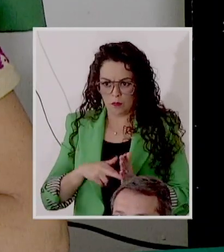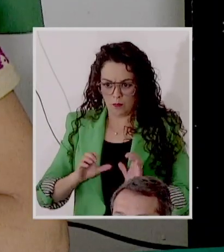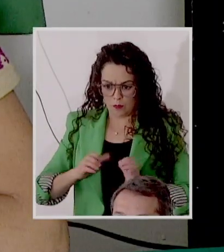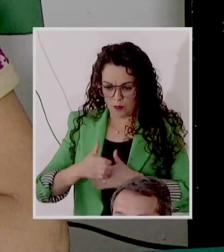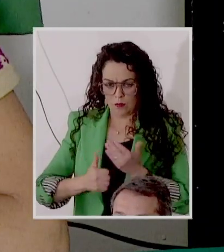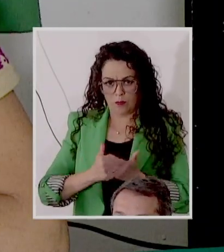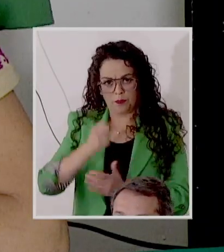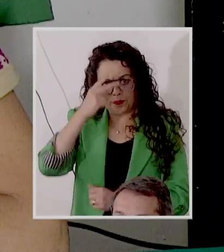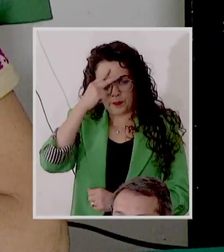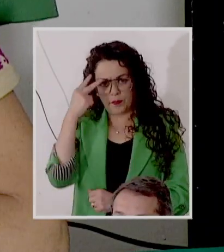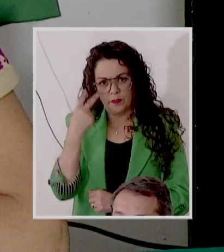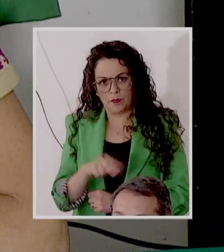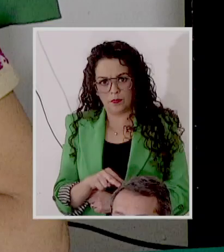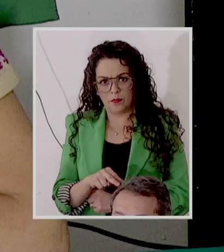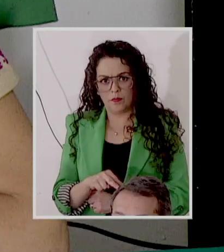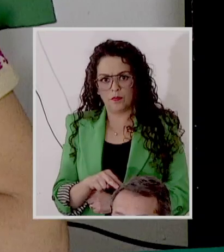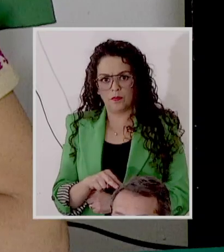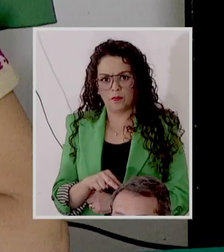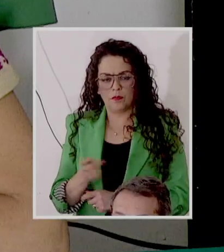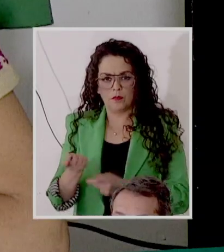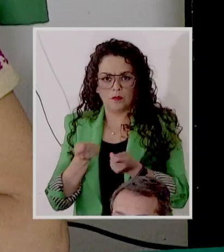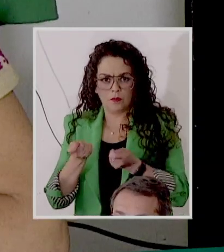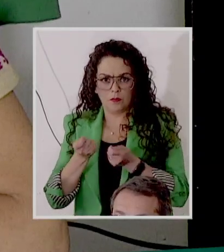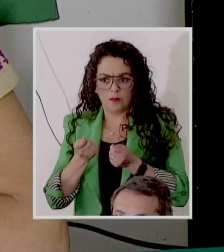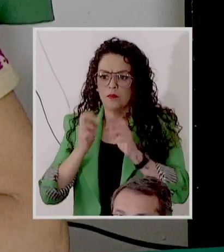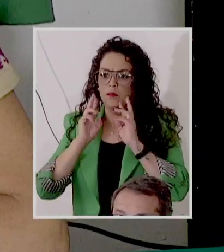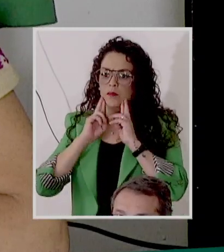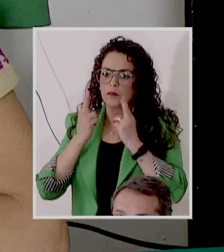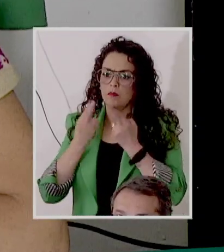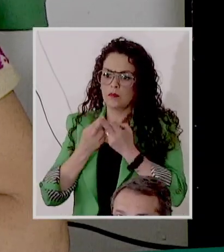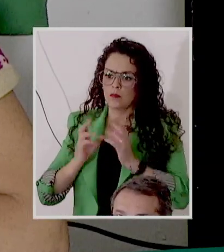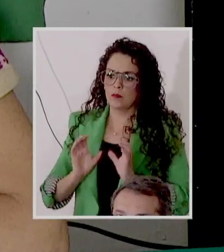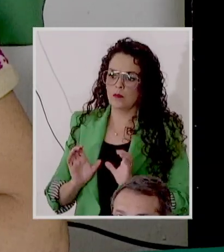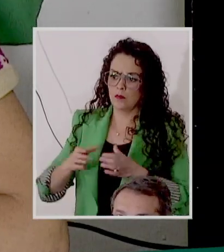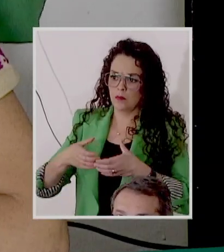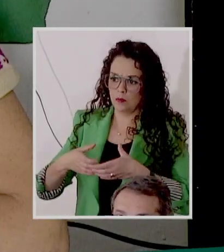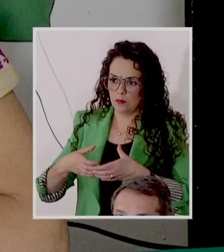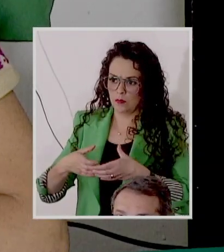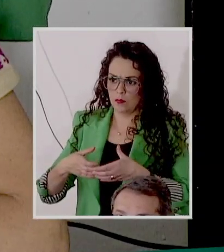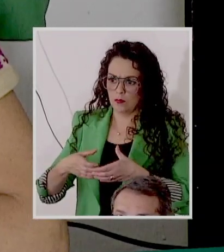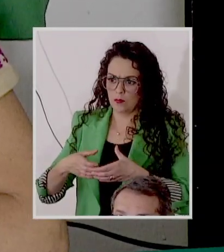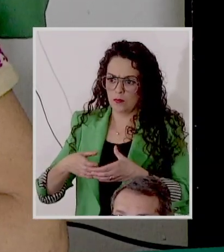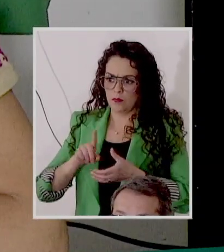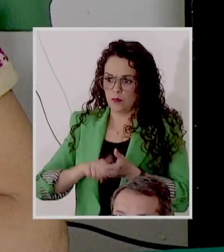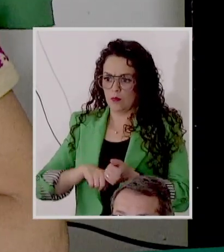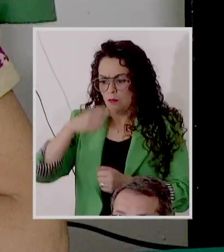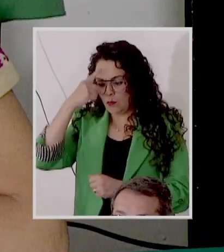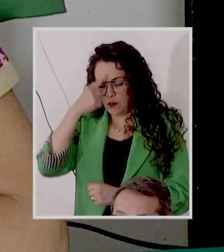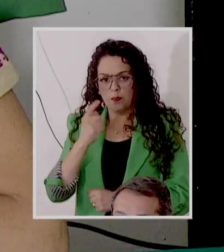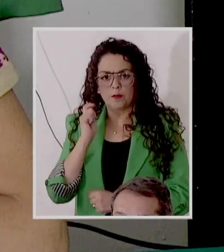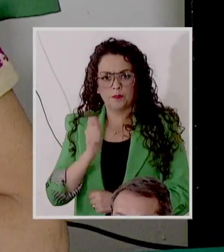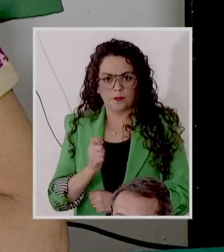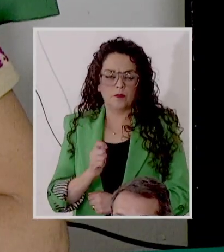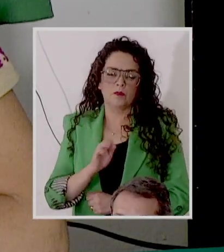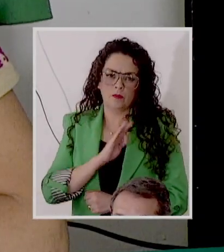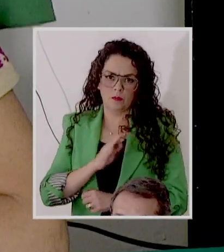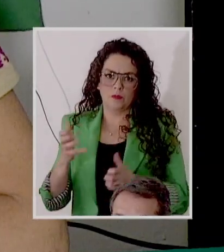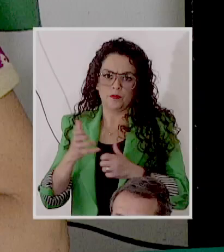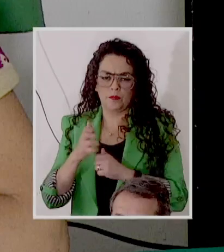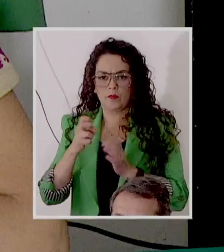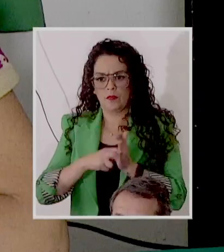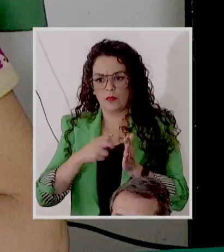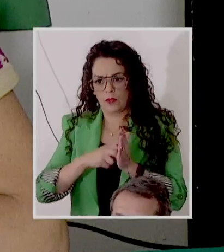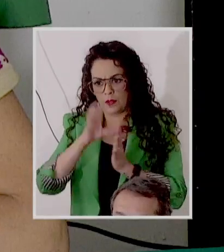que regula en lo general las sesiones del Congreso en carácter de constituyente permanente.